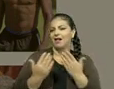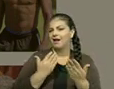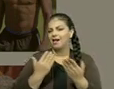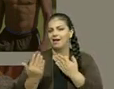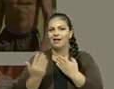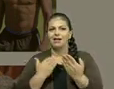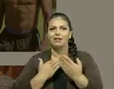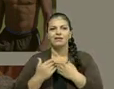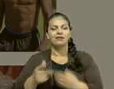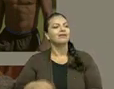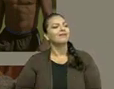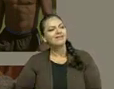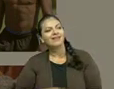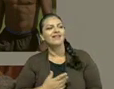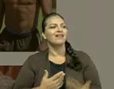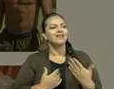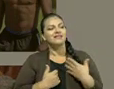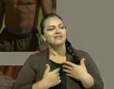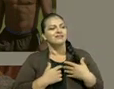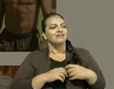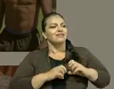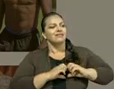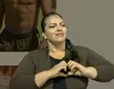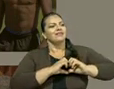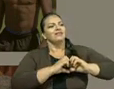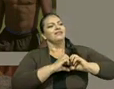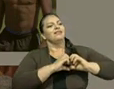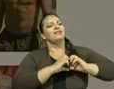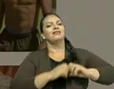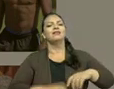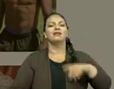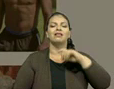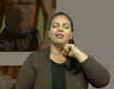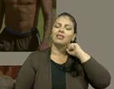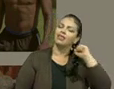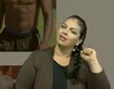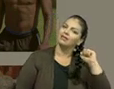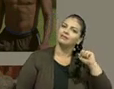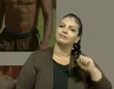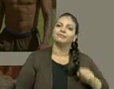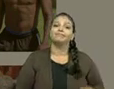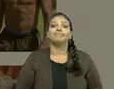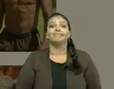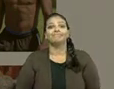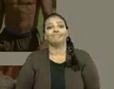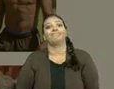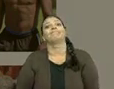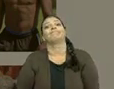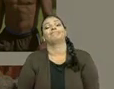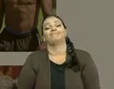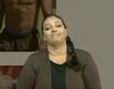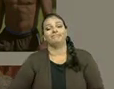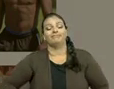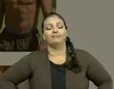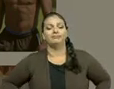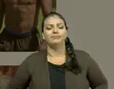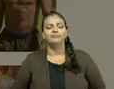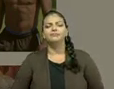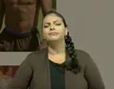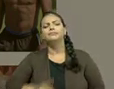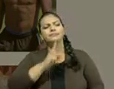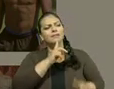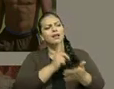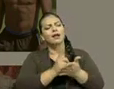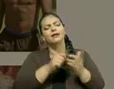puede palpar regular o consuetudinariamente acá en el Ecuador o en Sudamérica o en